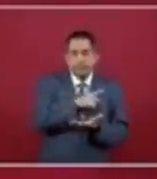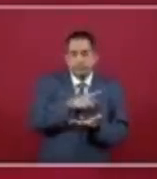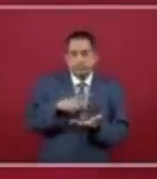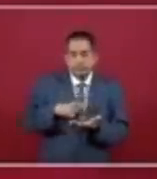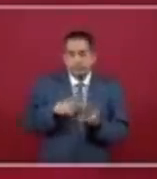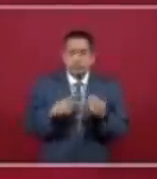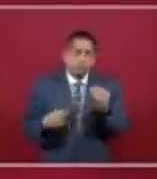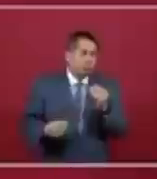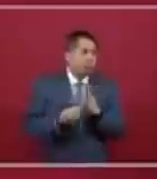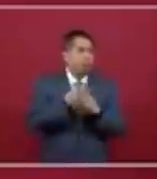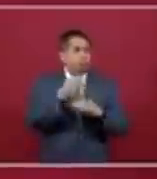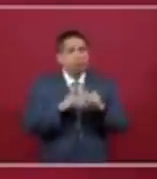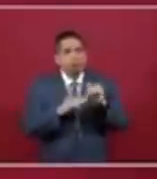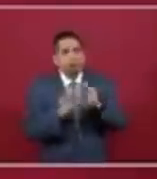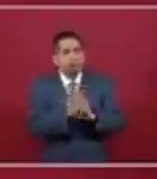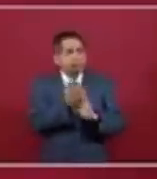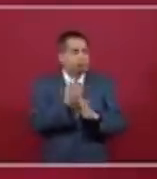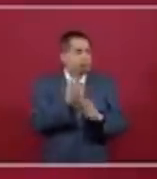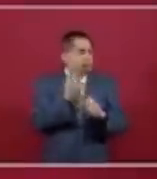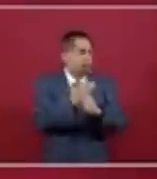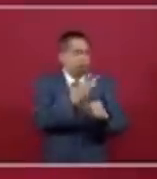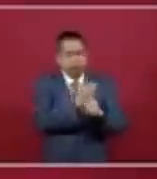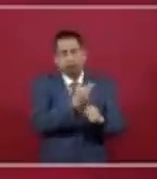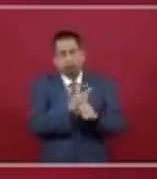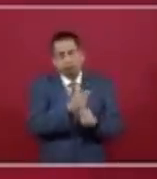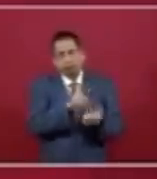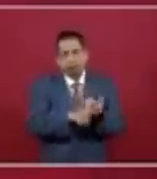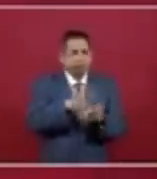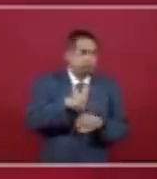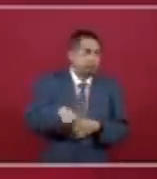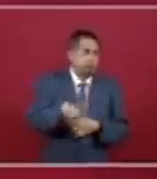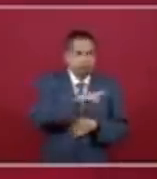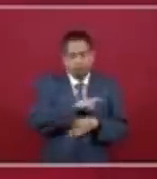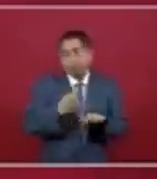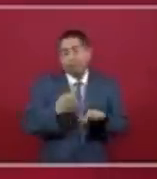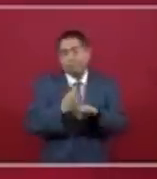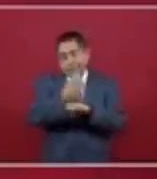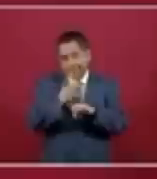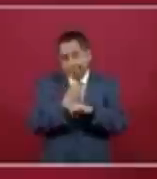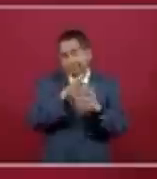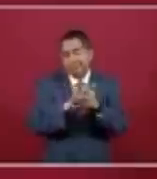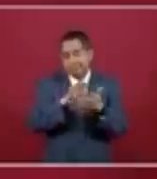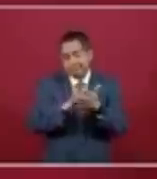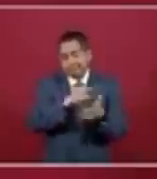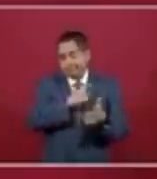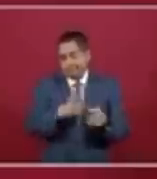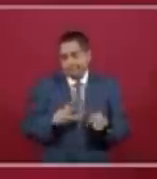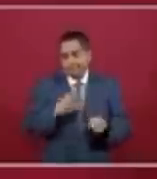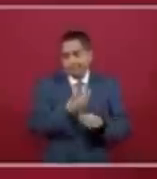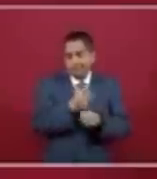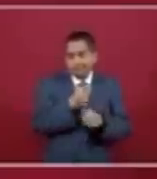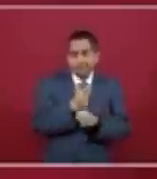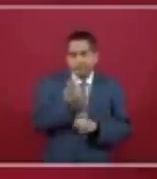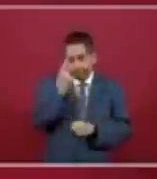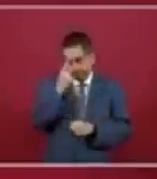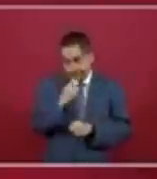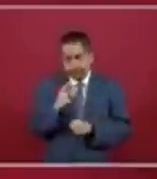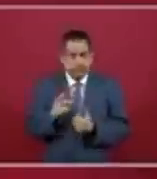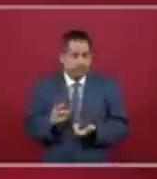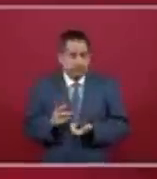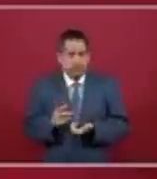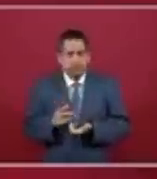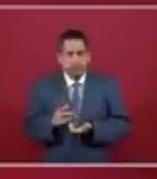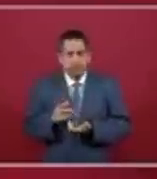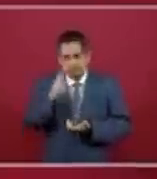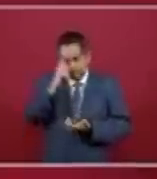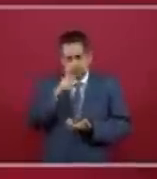nueva infraestructura de los FEDESOS en los estados a fin de evitar este tipo